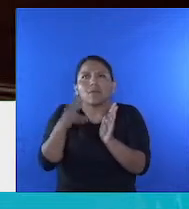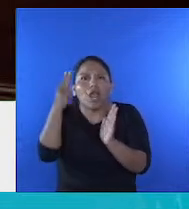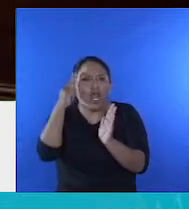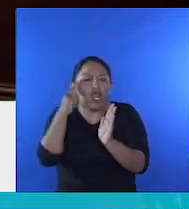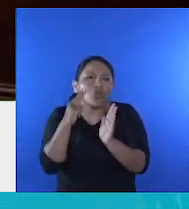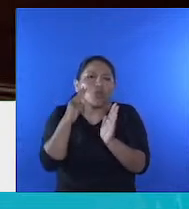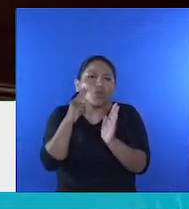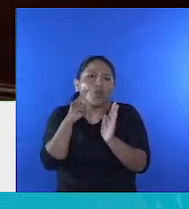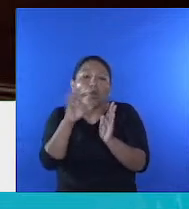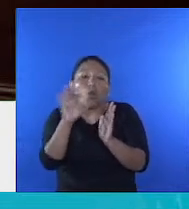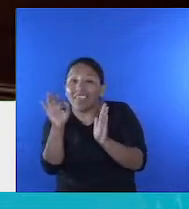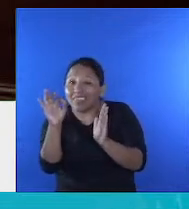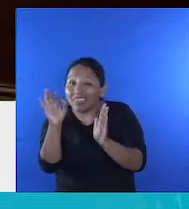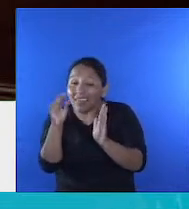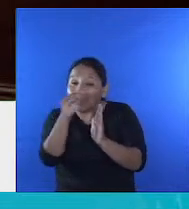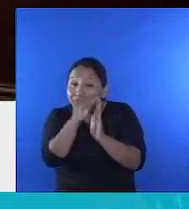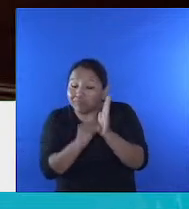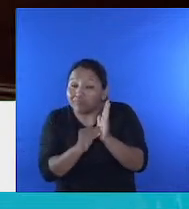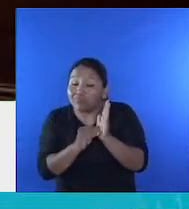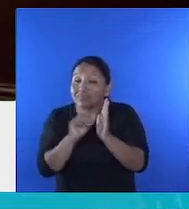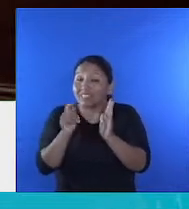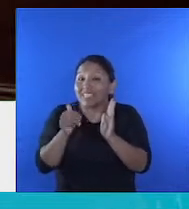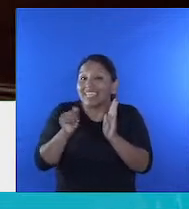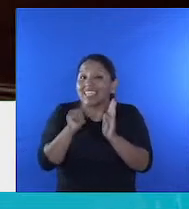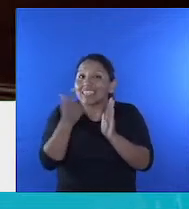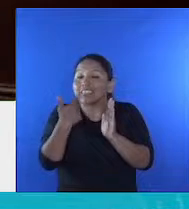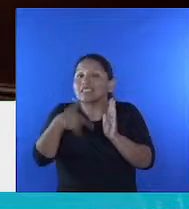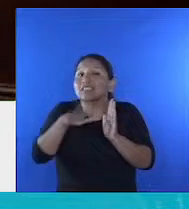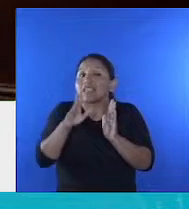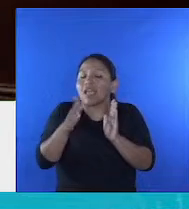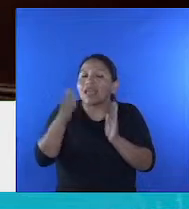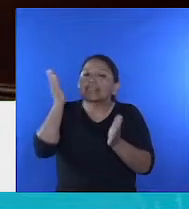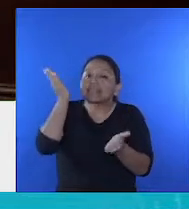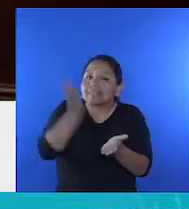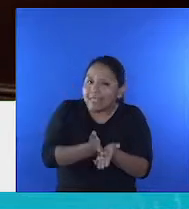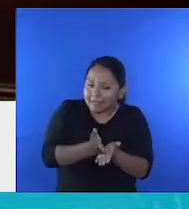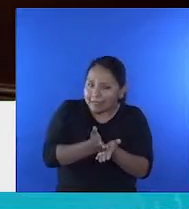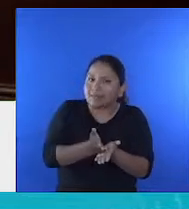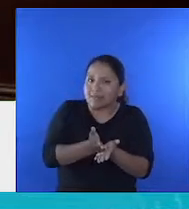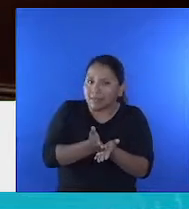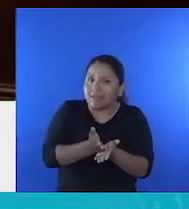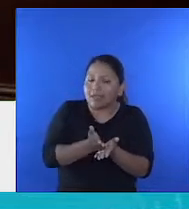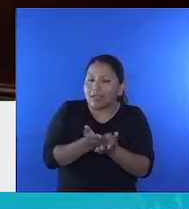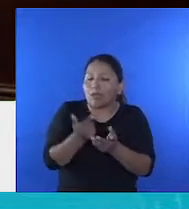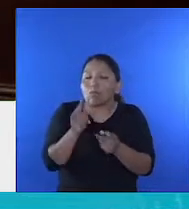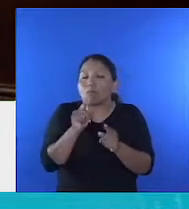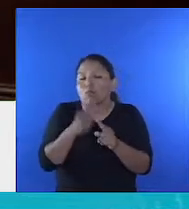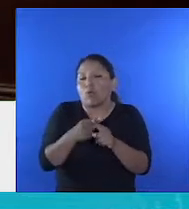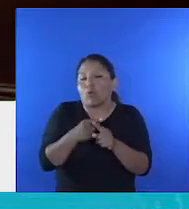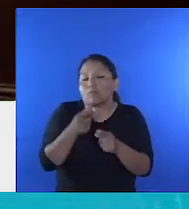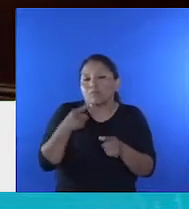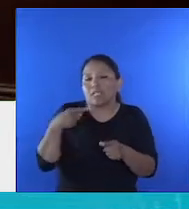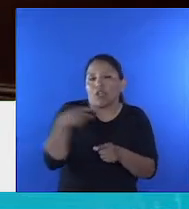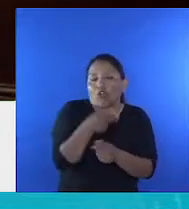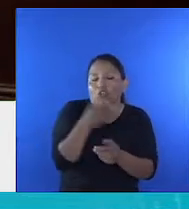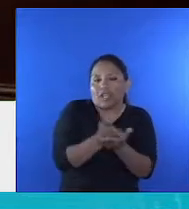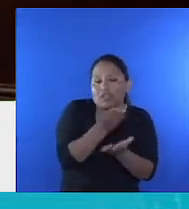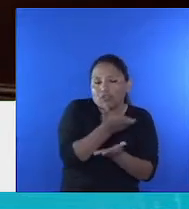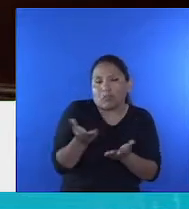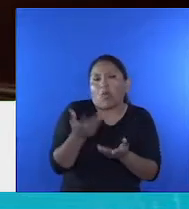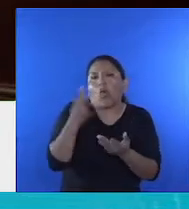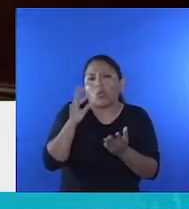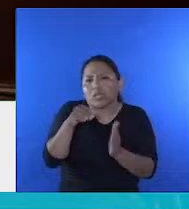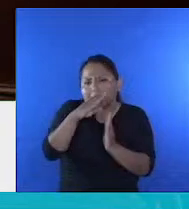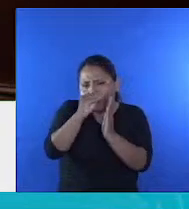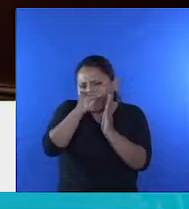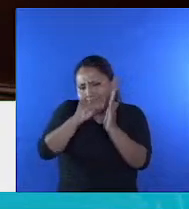90 cuadros de las Fuerzas Armadas que tenían una o más sentencias, condenas por delitos de lesa humanidad. Obviamente la lista es mucho más